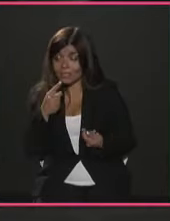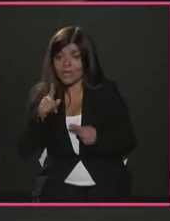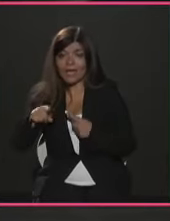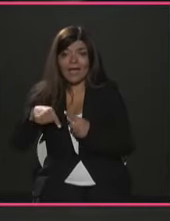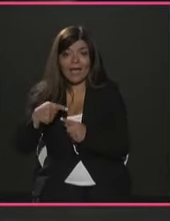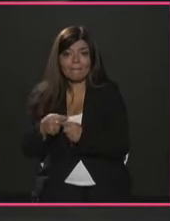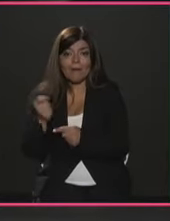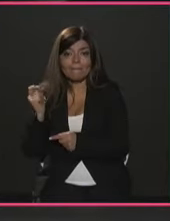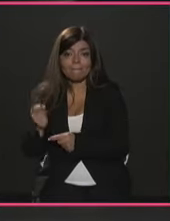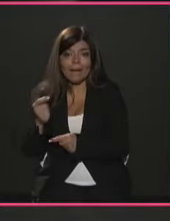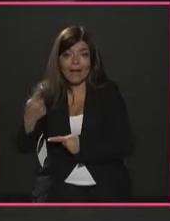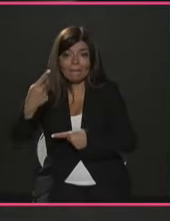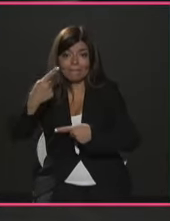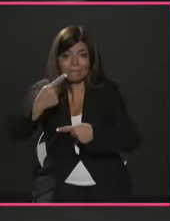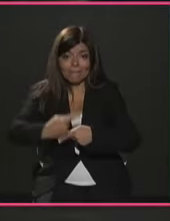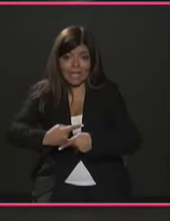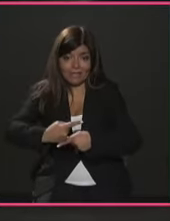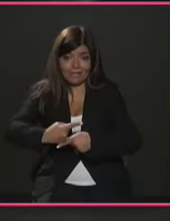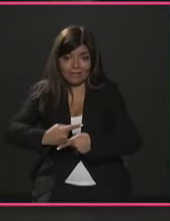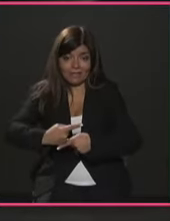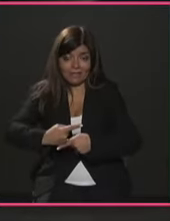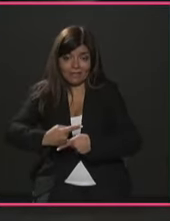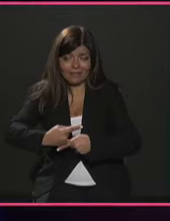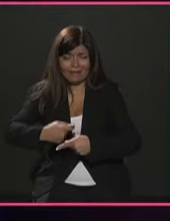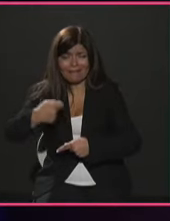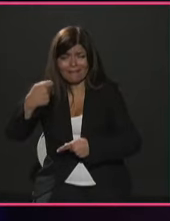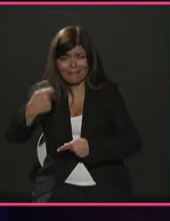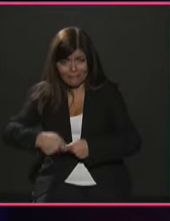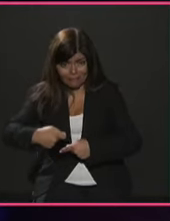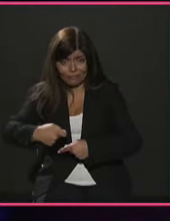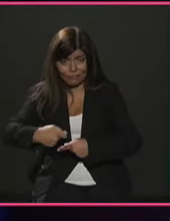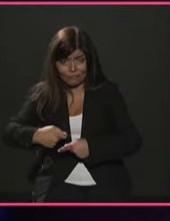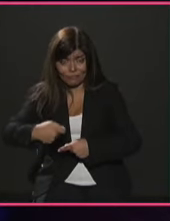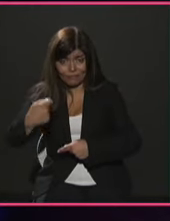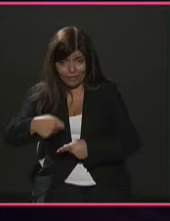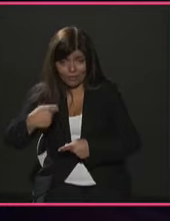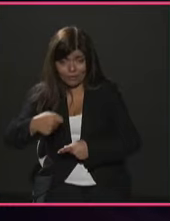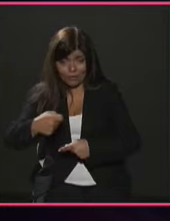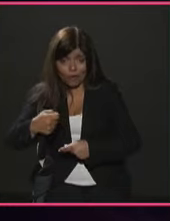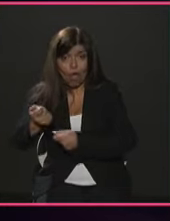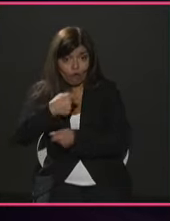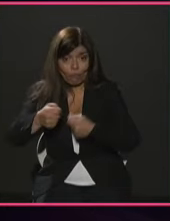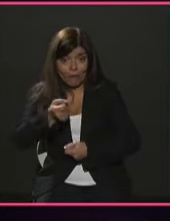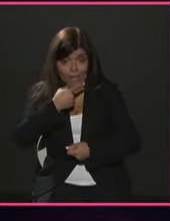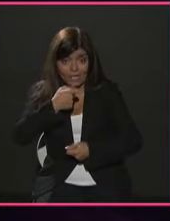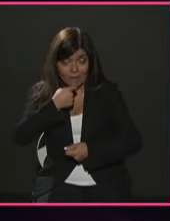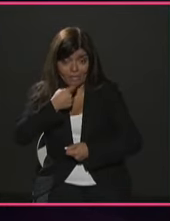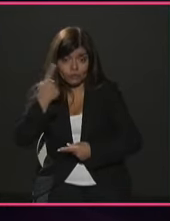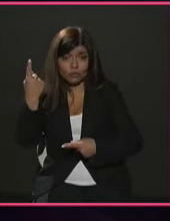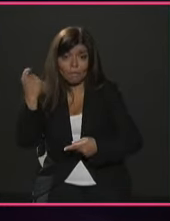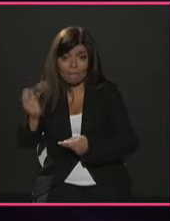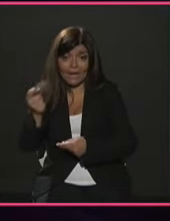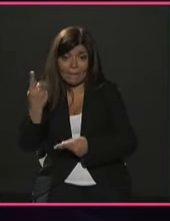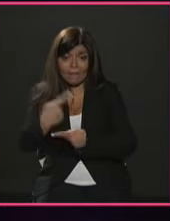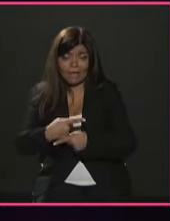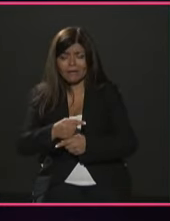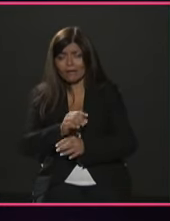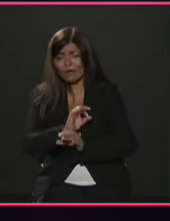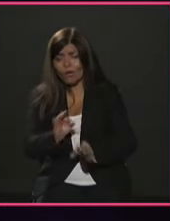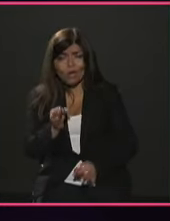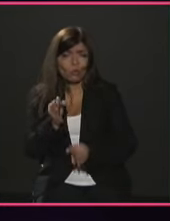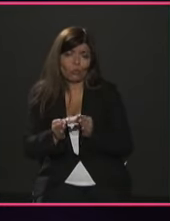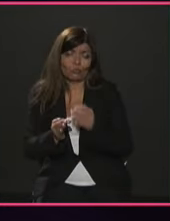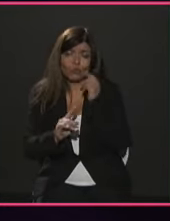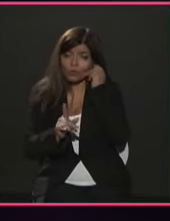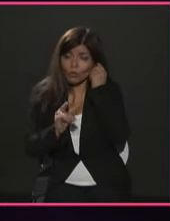además tiene que pagar un peaje le sale más caro incluso es decir es extremadamente Injusto ya